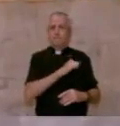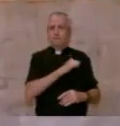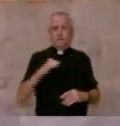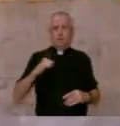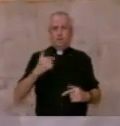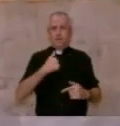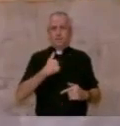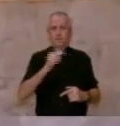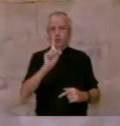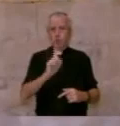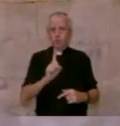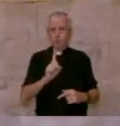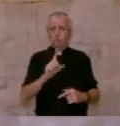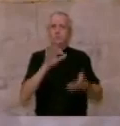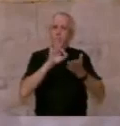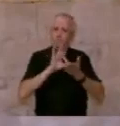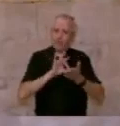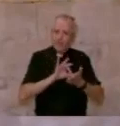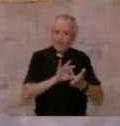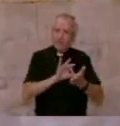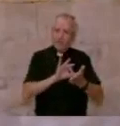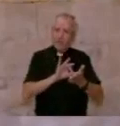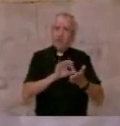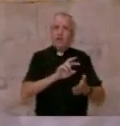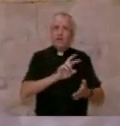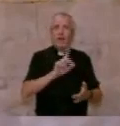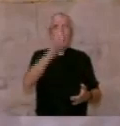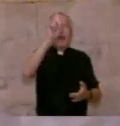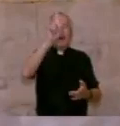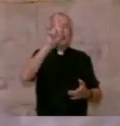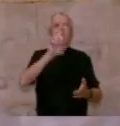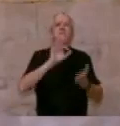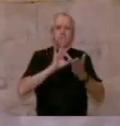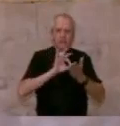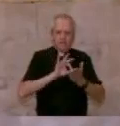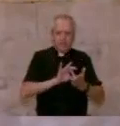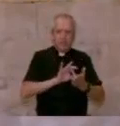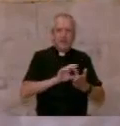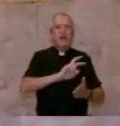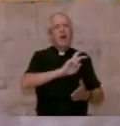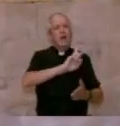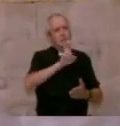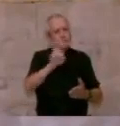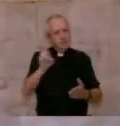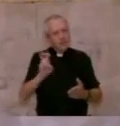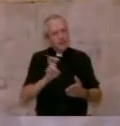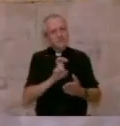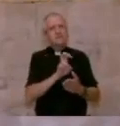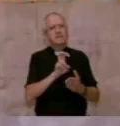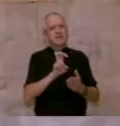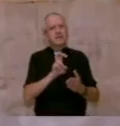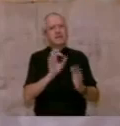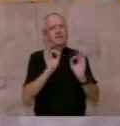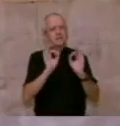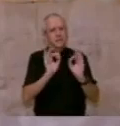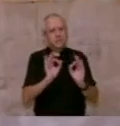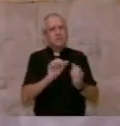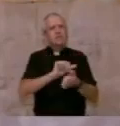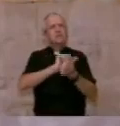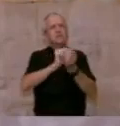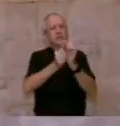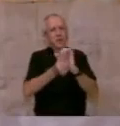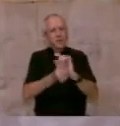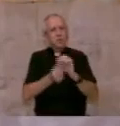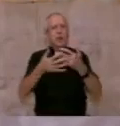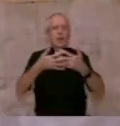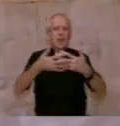únicamente para mí, para servirle únicamente yo a Él, sino que deseé desde el primer minuto que se convirtiera en